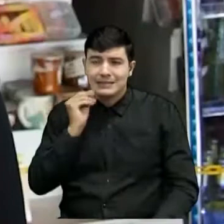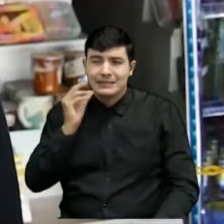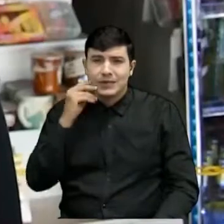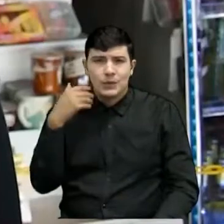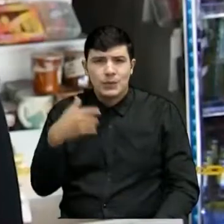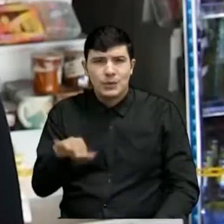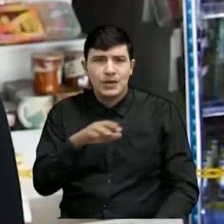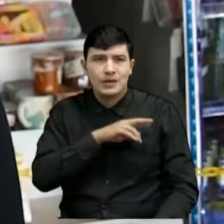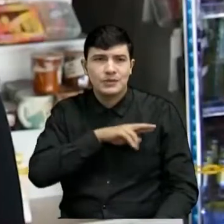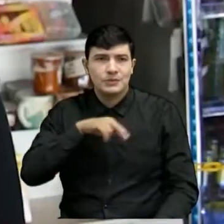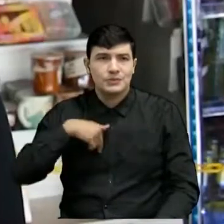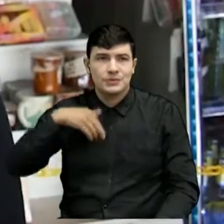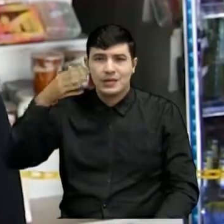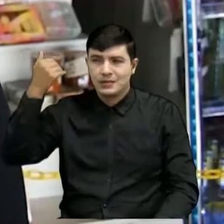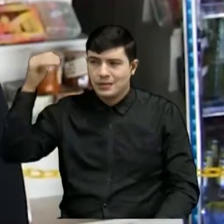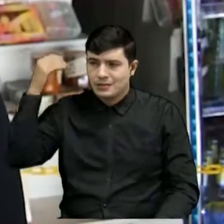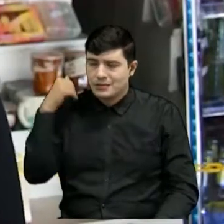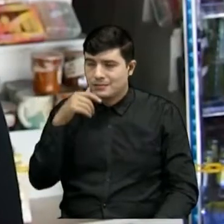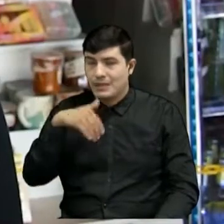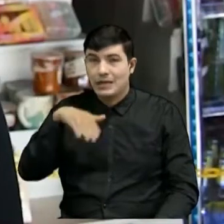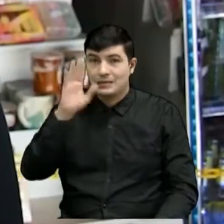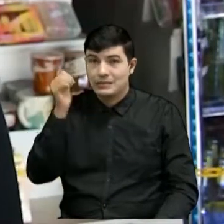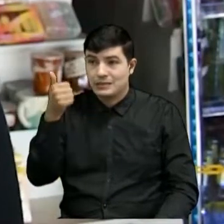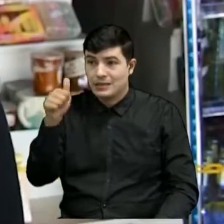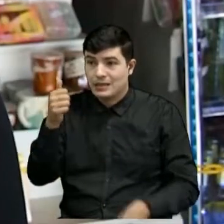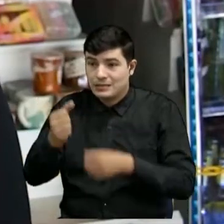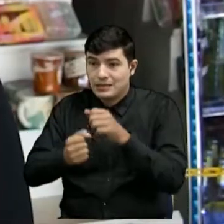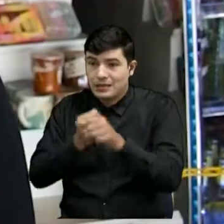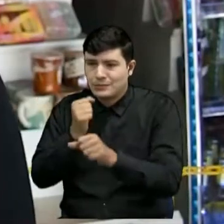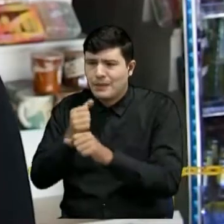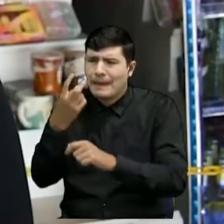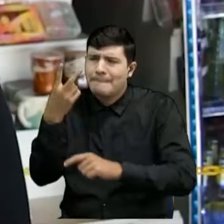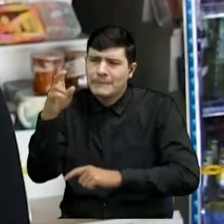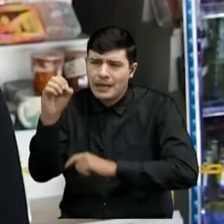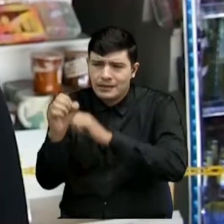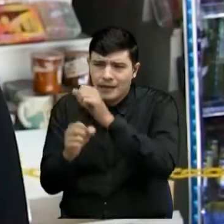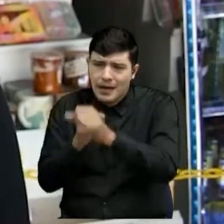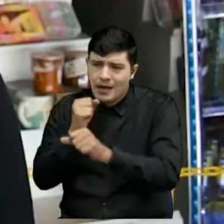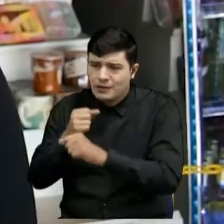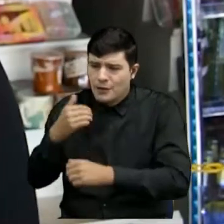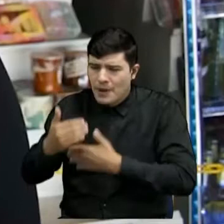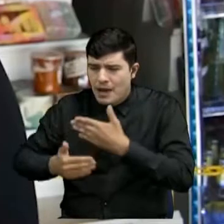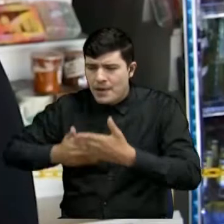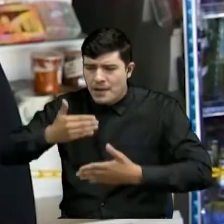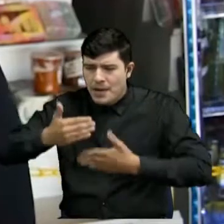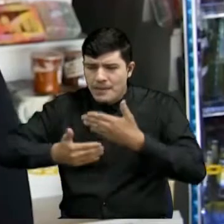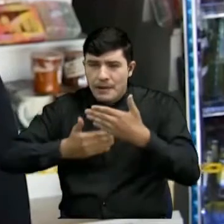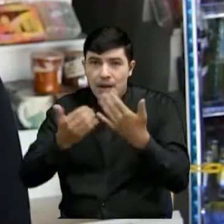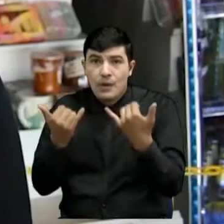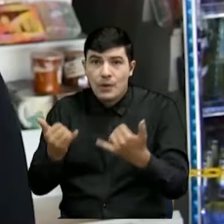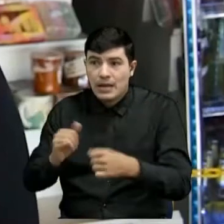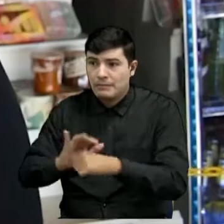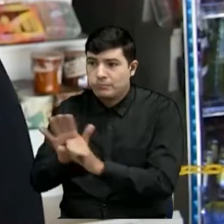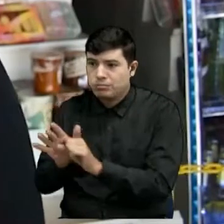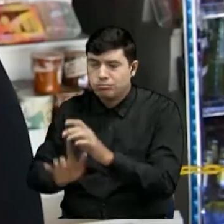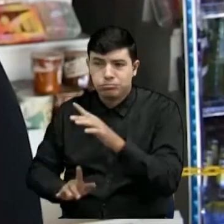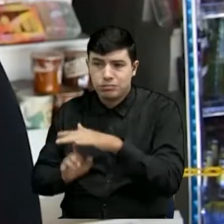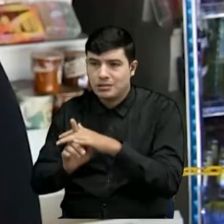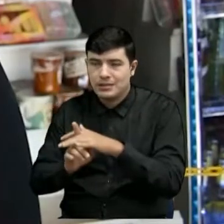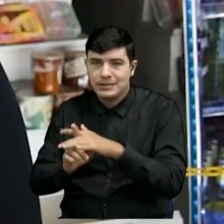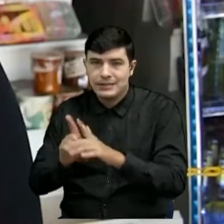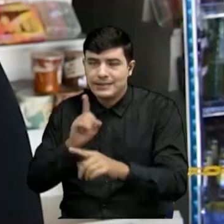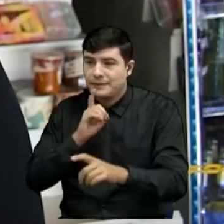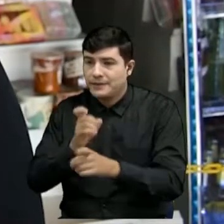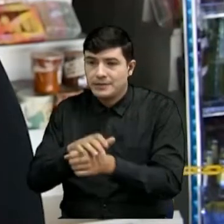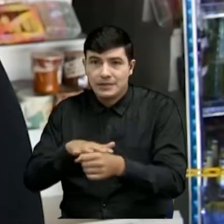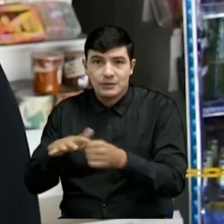que llevamos más de 10 años, quizás 20 años en este proceso y con esa dificultad económica que pues